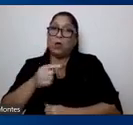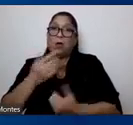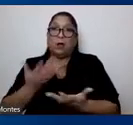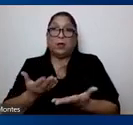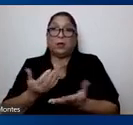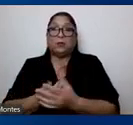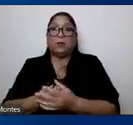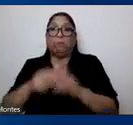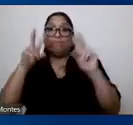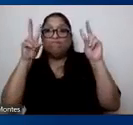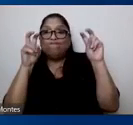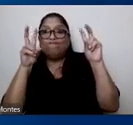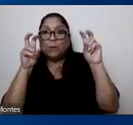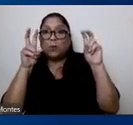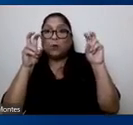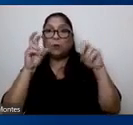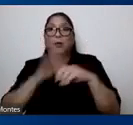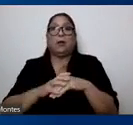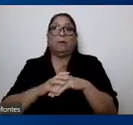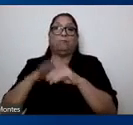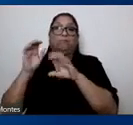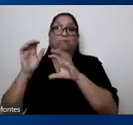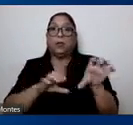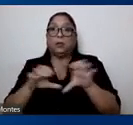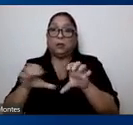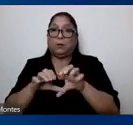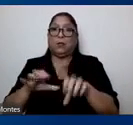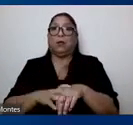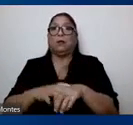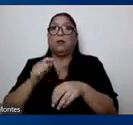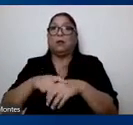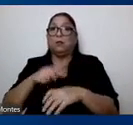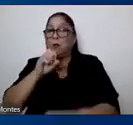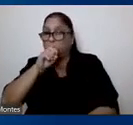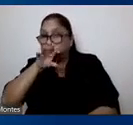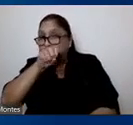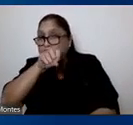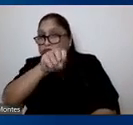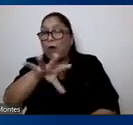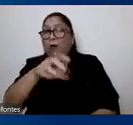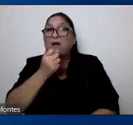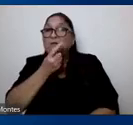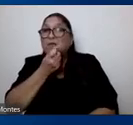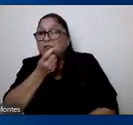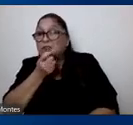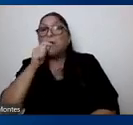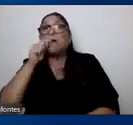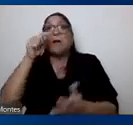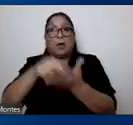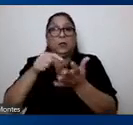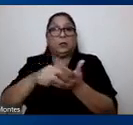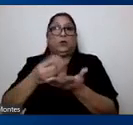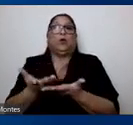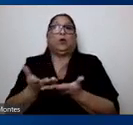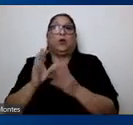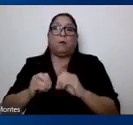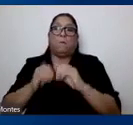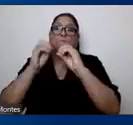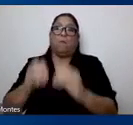esa denominada actividad de, entre comillas, soplonería era lo que había pues